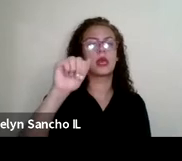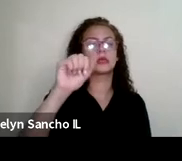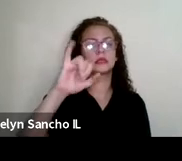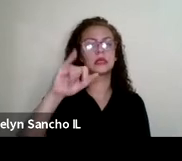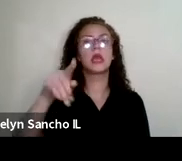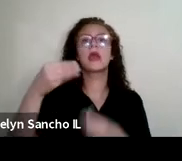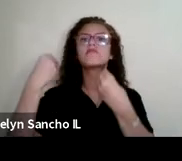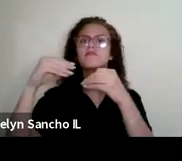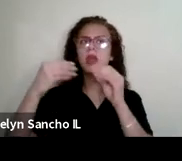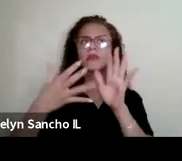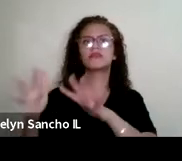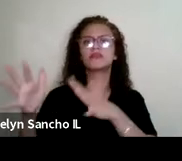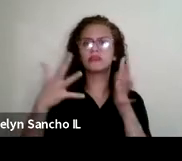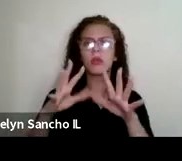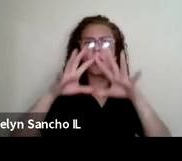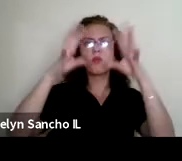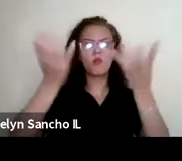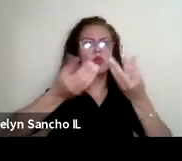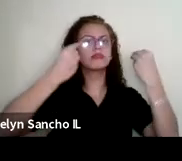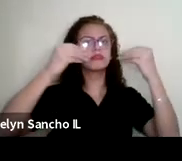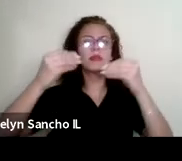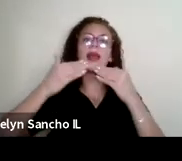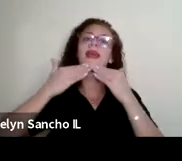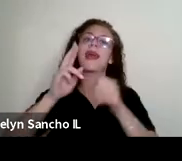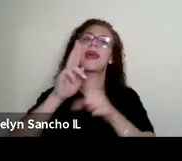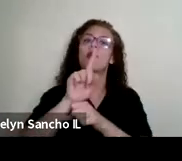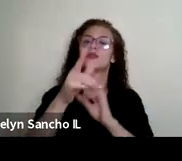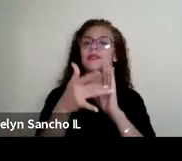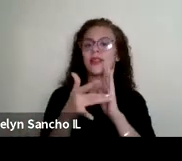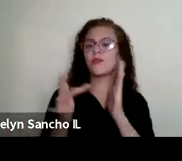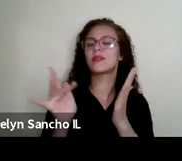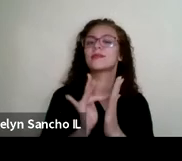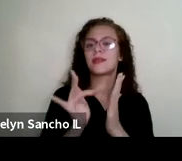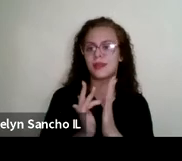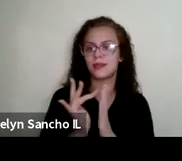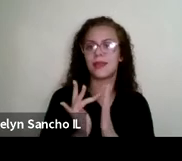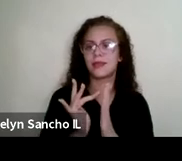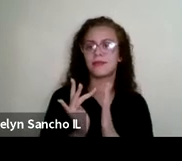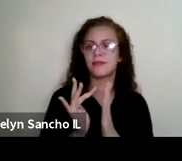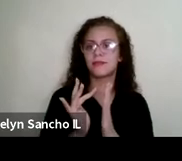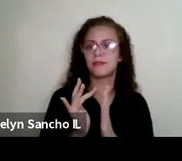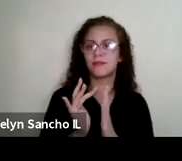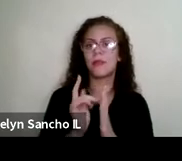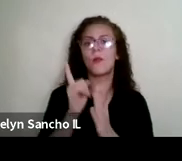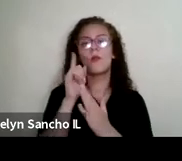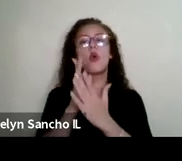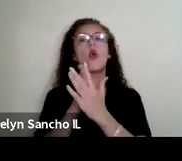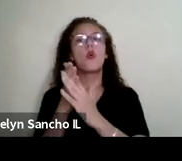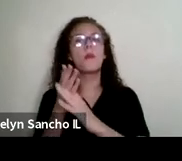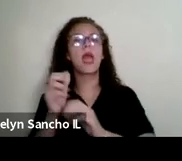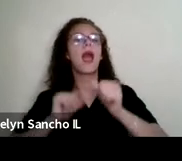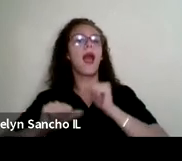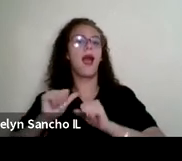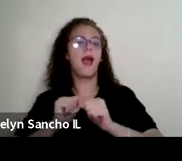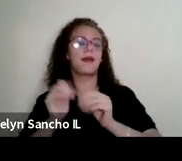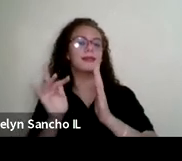vendiendo obras alrededor del mundo gracias al uso de las tecnologías digitales por medio del arte digital